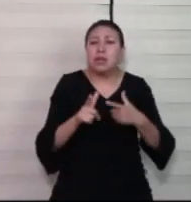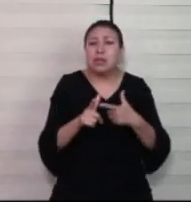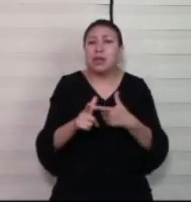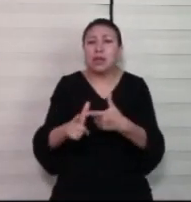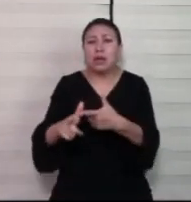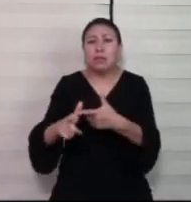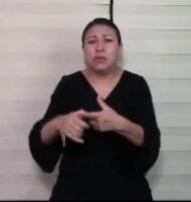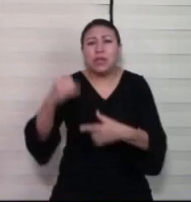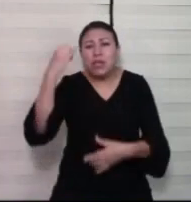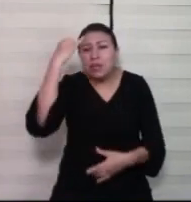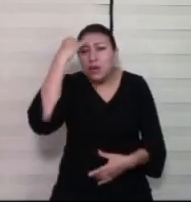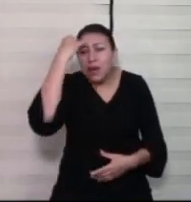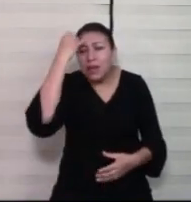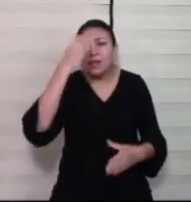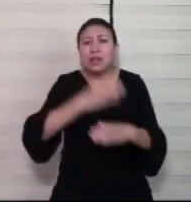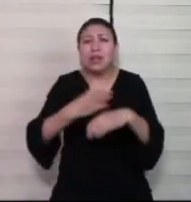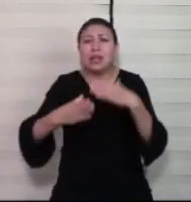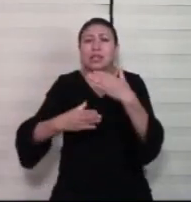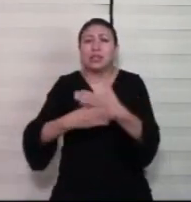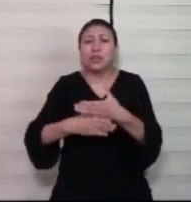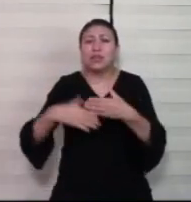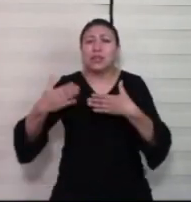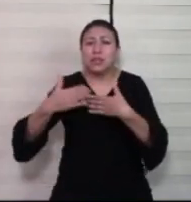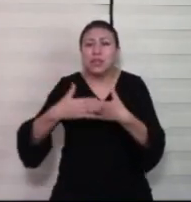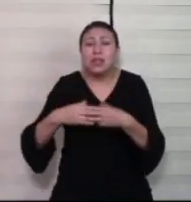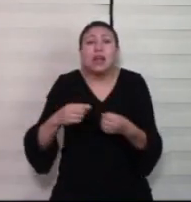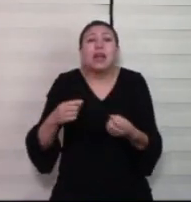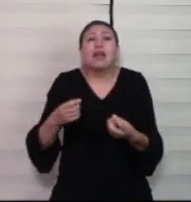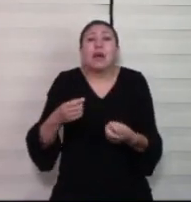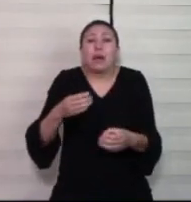la inseguridad. ¿De dónde vino todo esto?